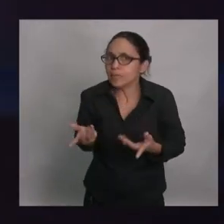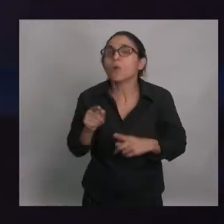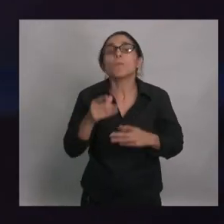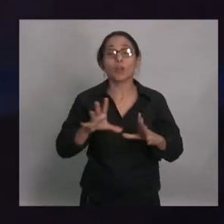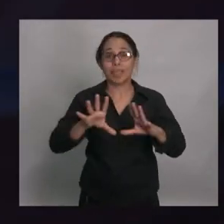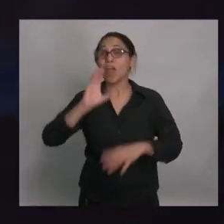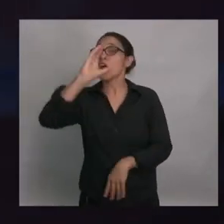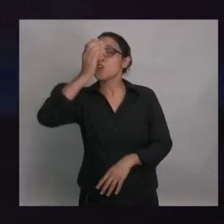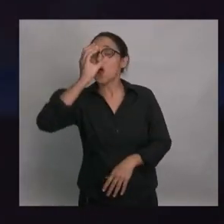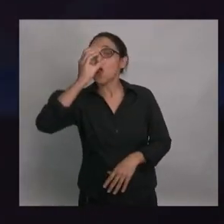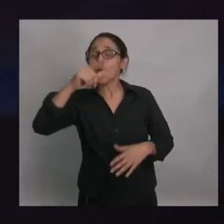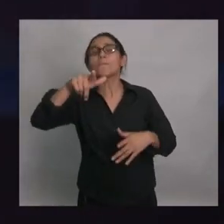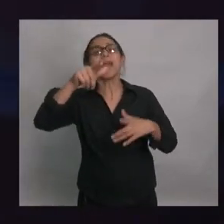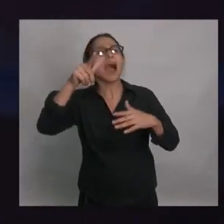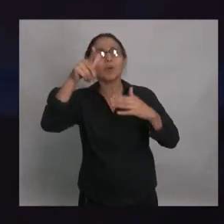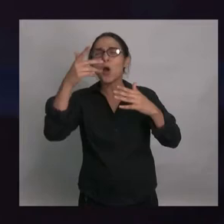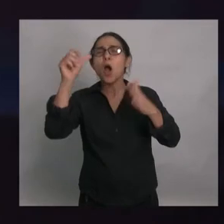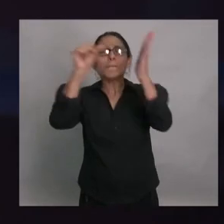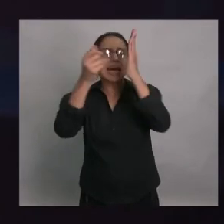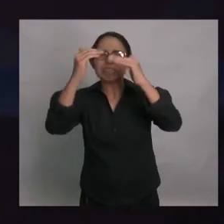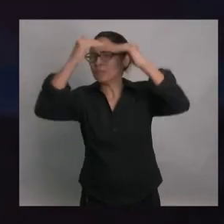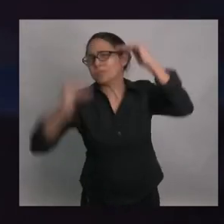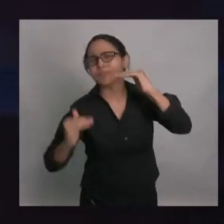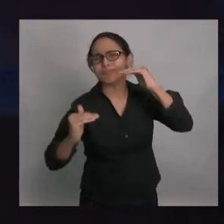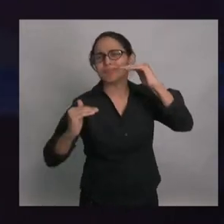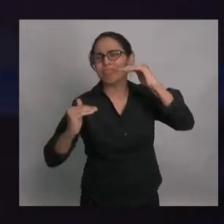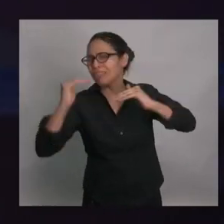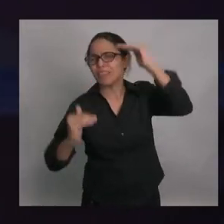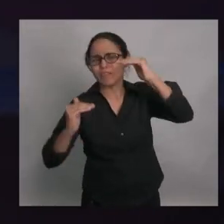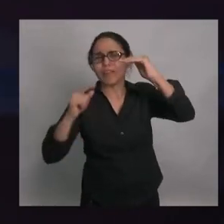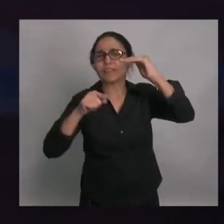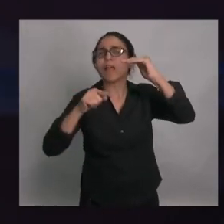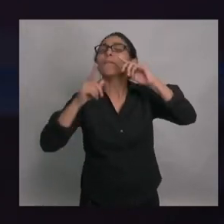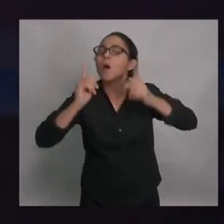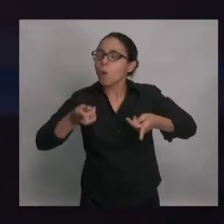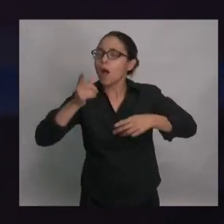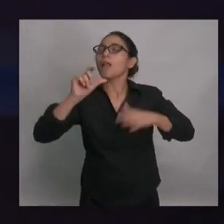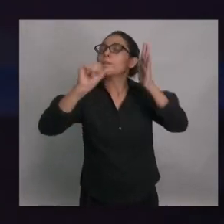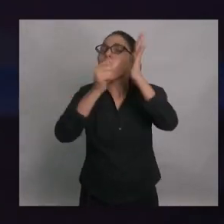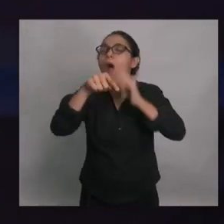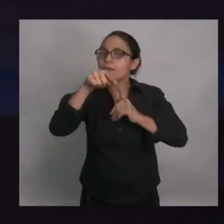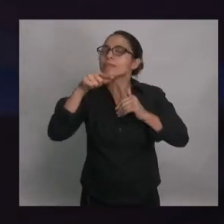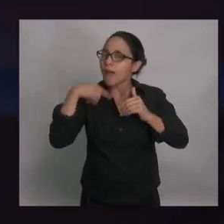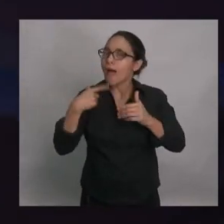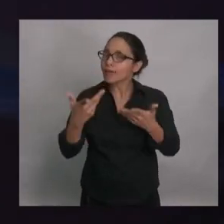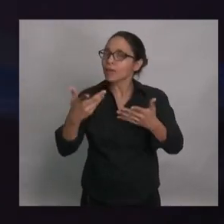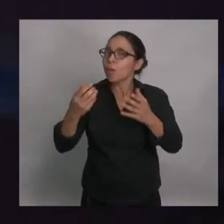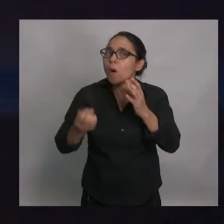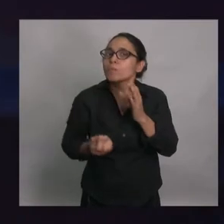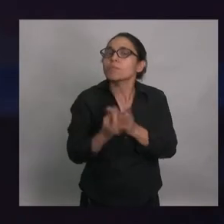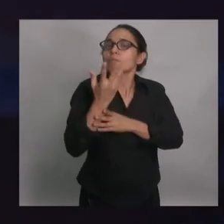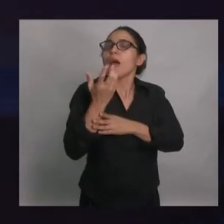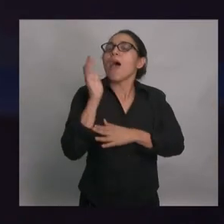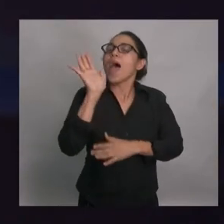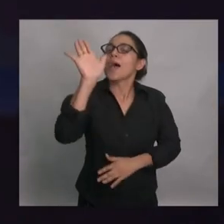mundo pero también en un país donde hoy nace la esperanza la esperanza de esa colombia